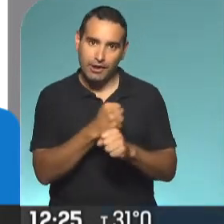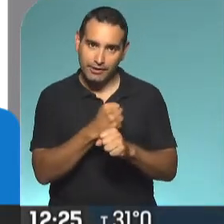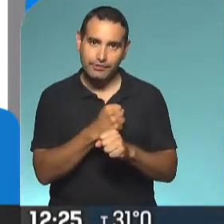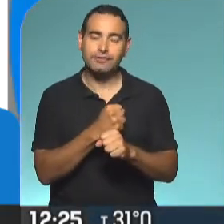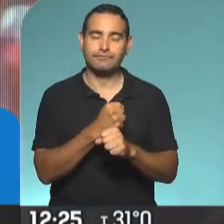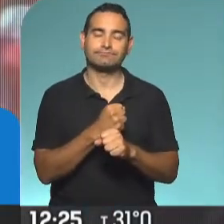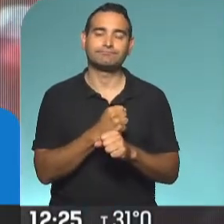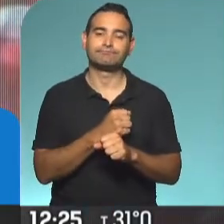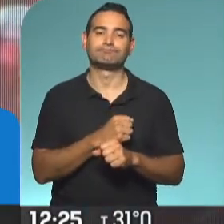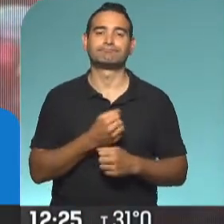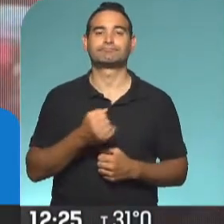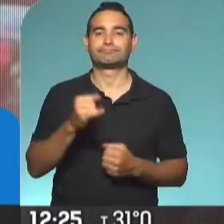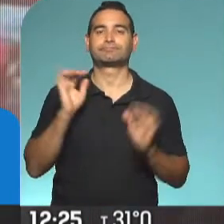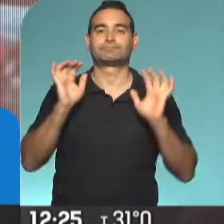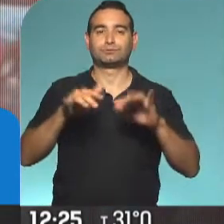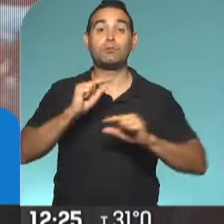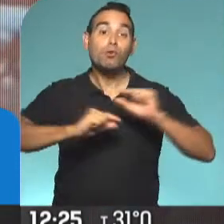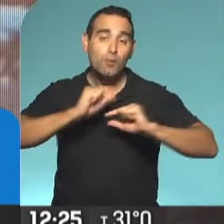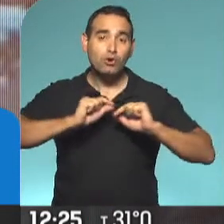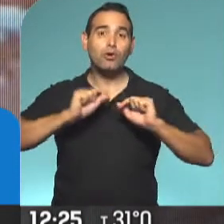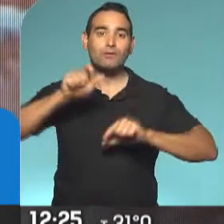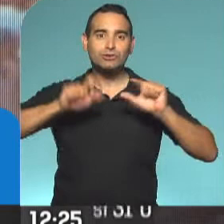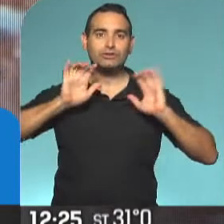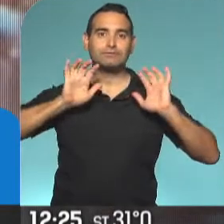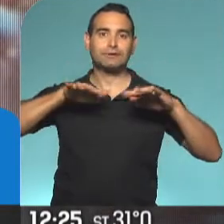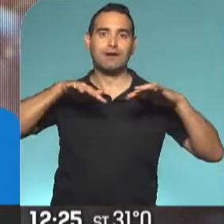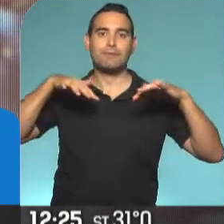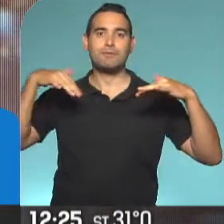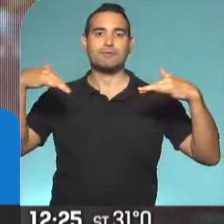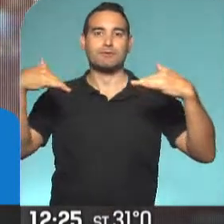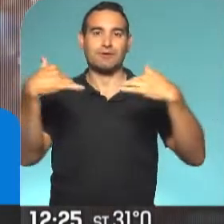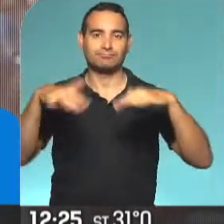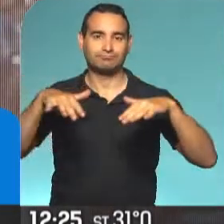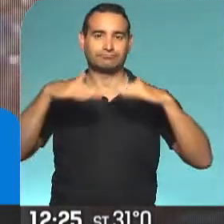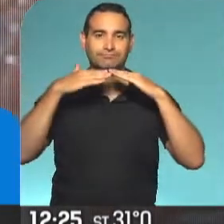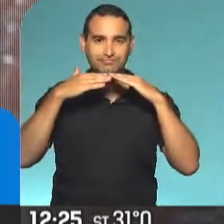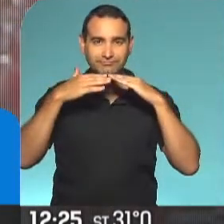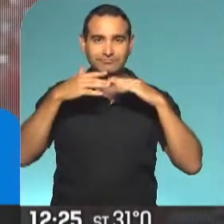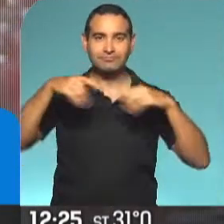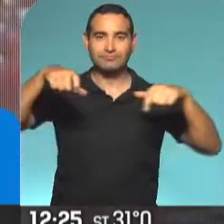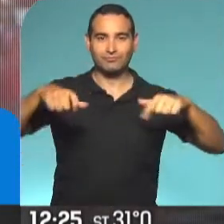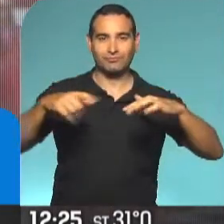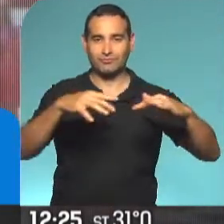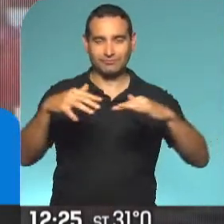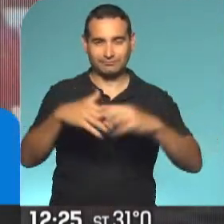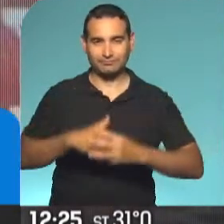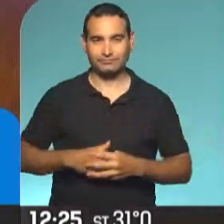de redondear esta idea, que es que de a poquito la gente pueda volver a los estadios, pueda volver a las